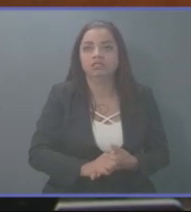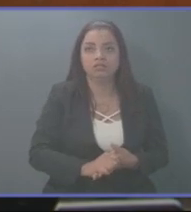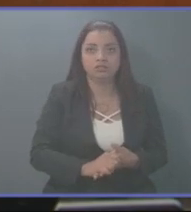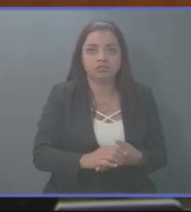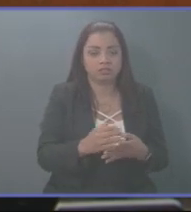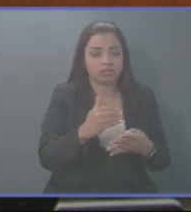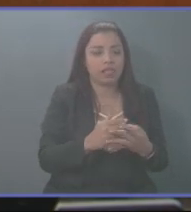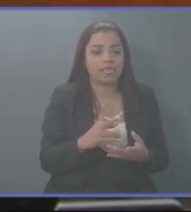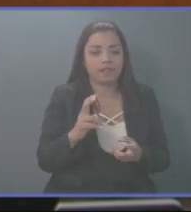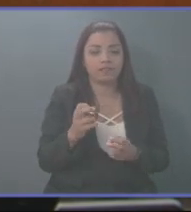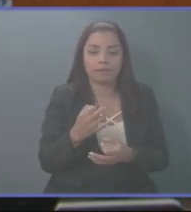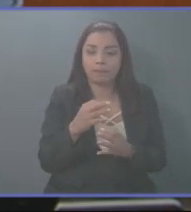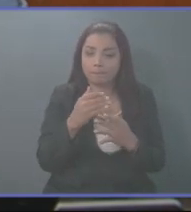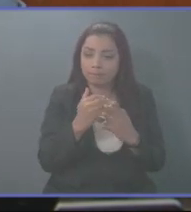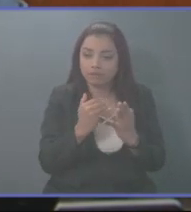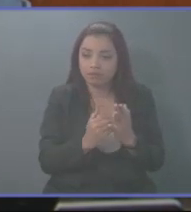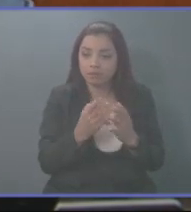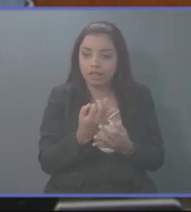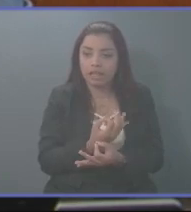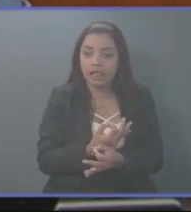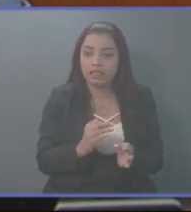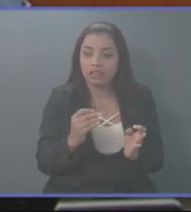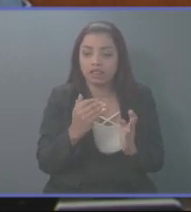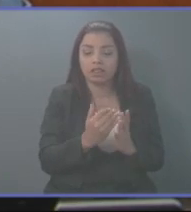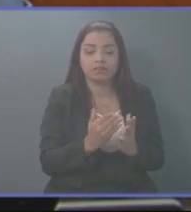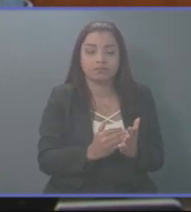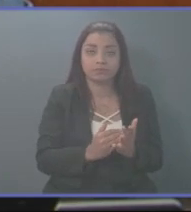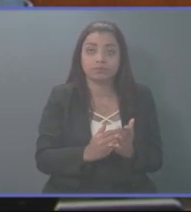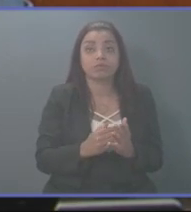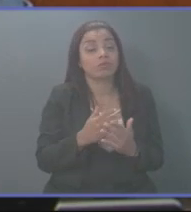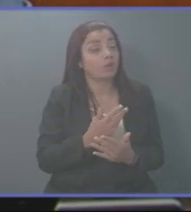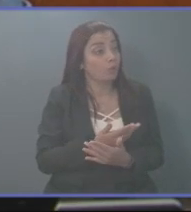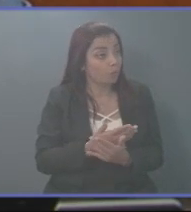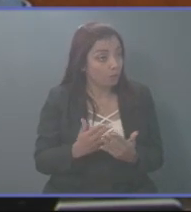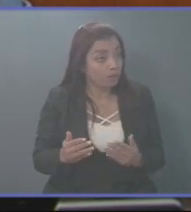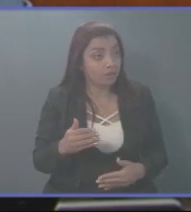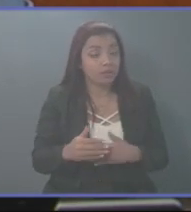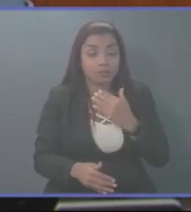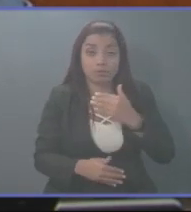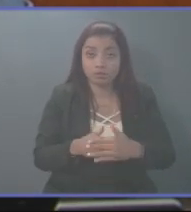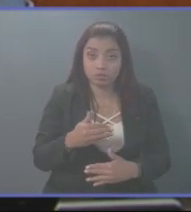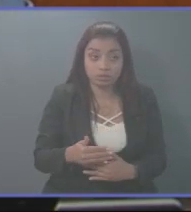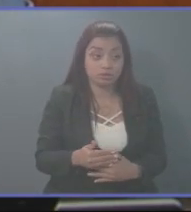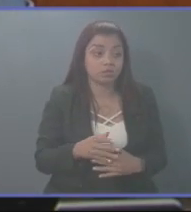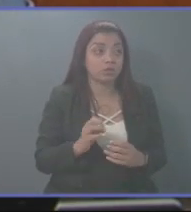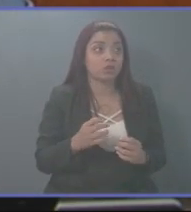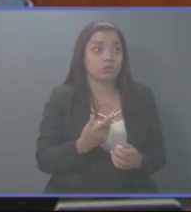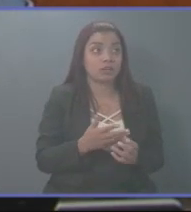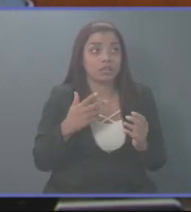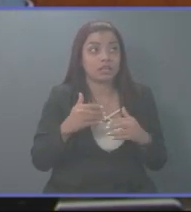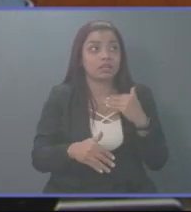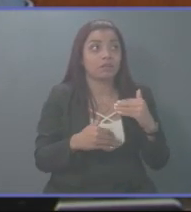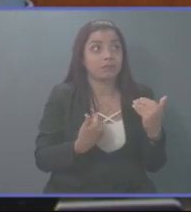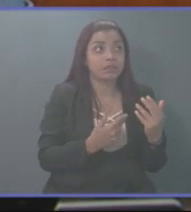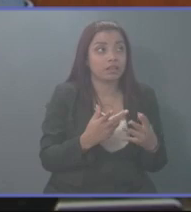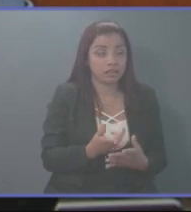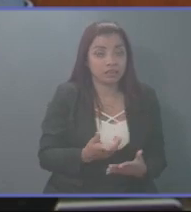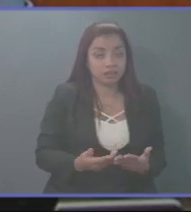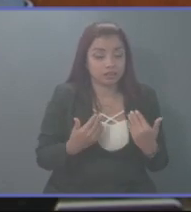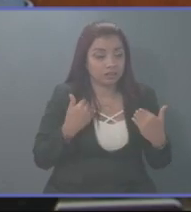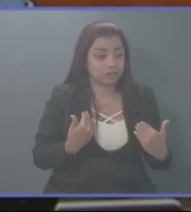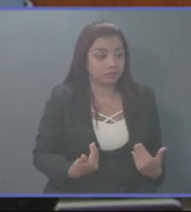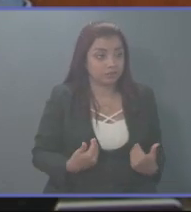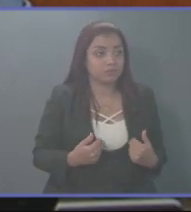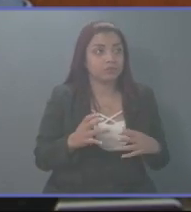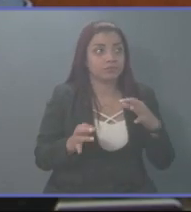Principio de gratuidad. Todas las acciones, mecanismos, procedimientos y cualquier otro trámite que implique el derecho de